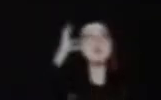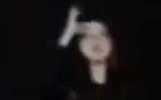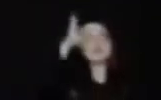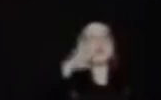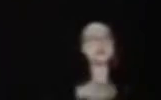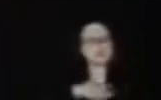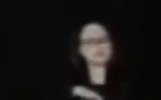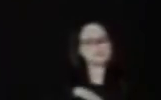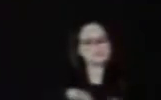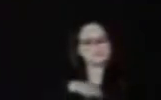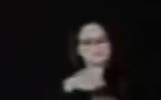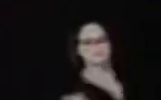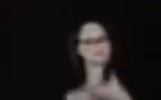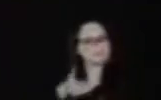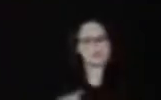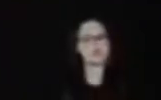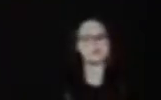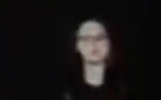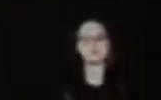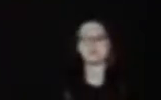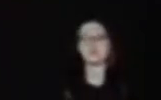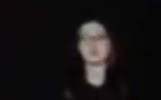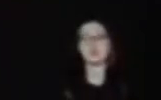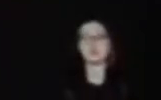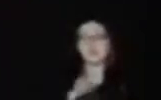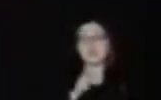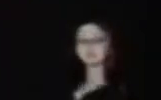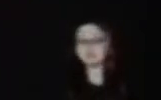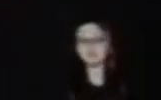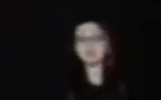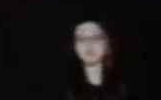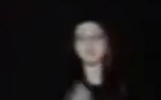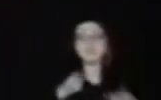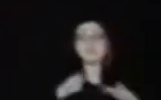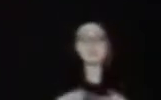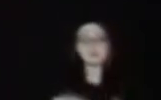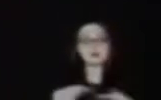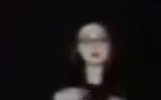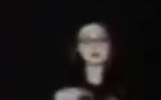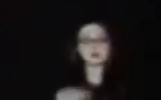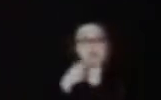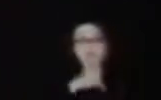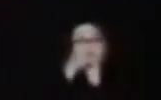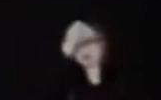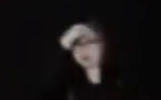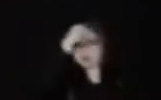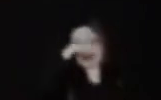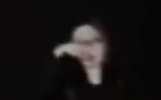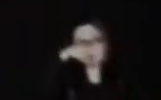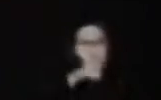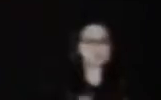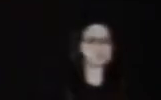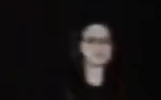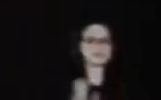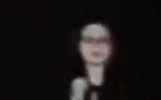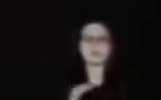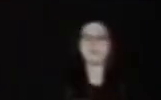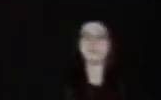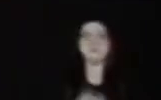porvenir. Pero la ciudadanía tendrá la última palabra,